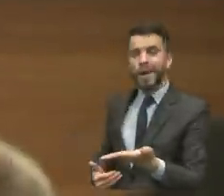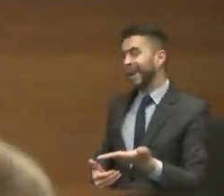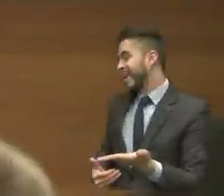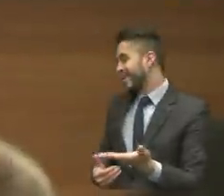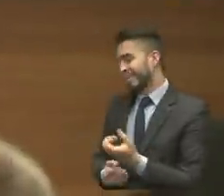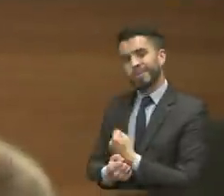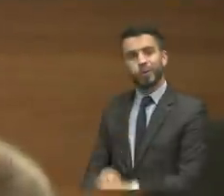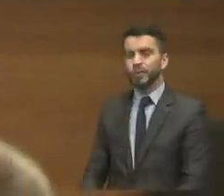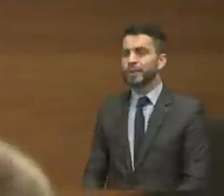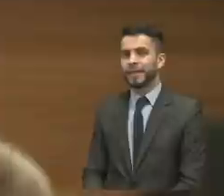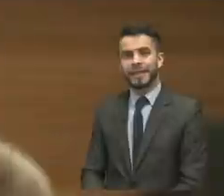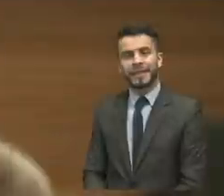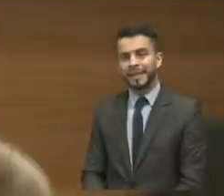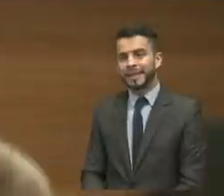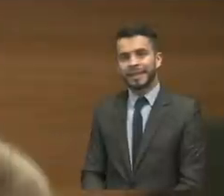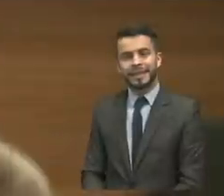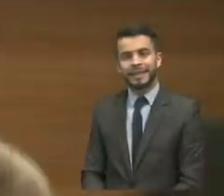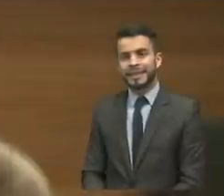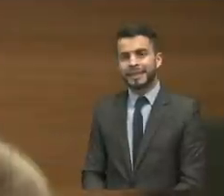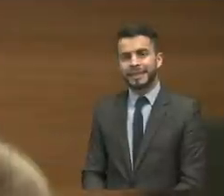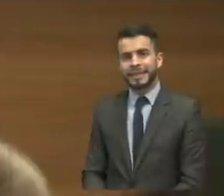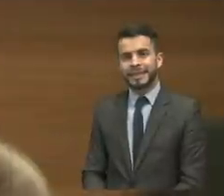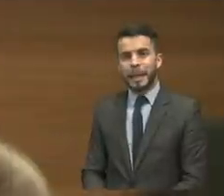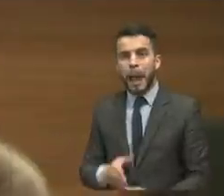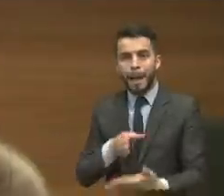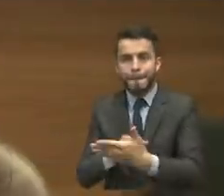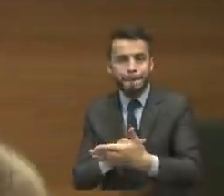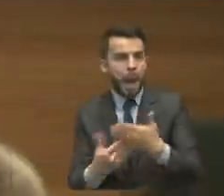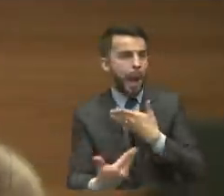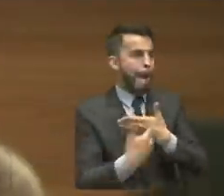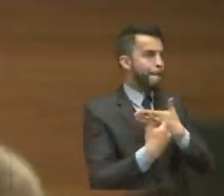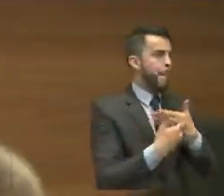muy difícil y en algunos casos casi imposible.